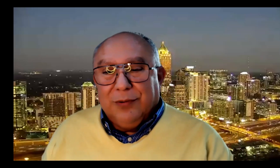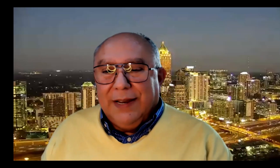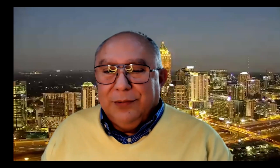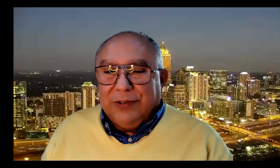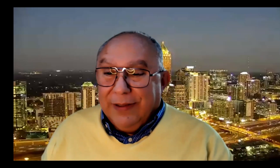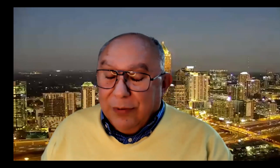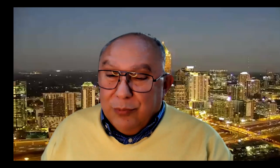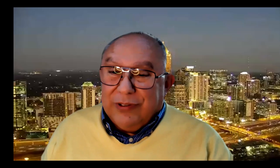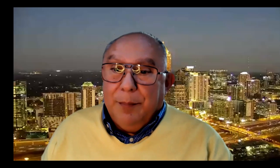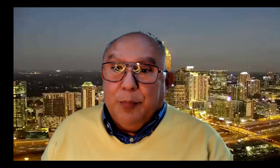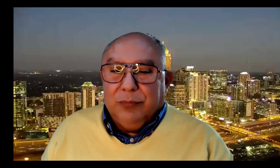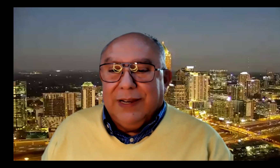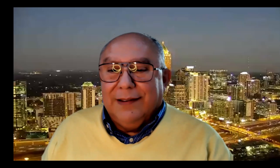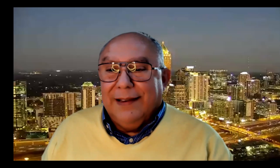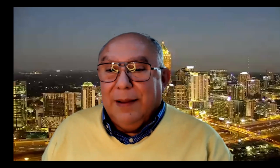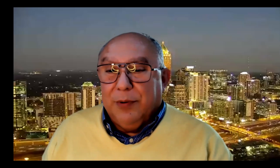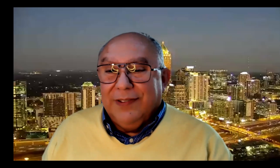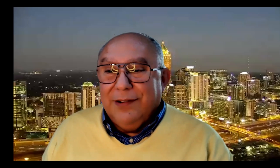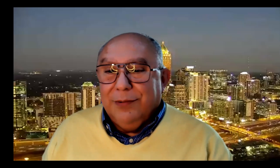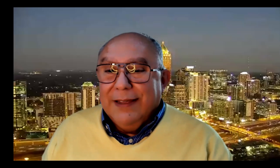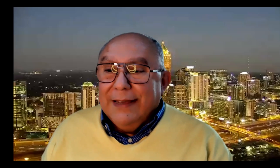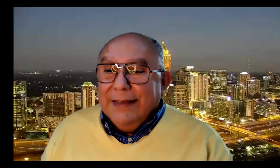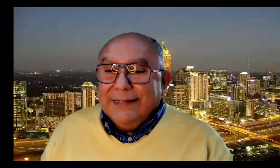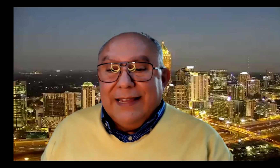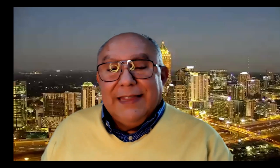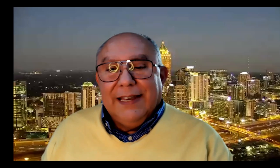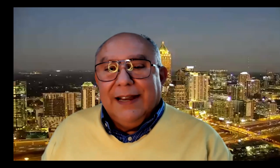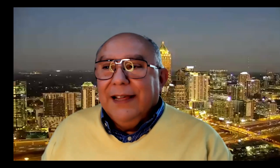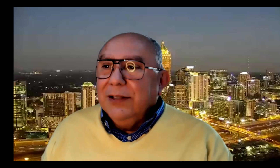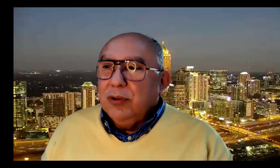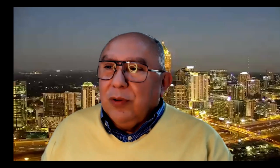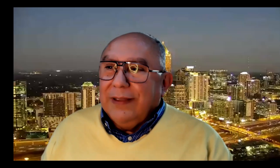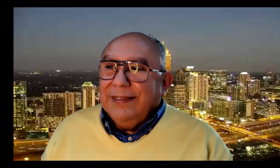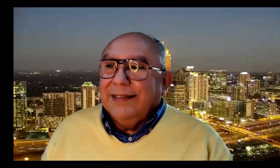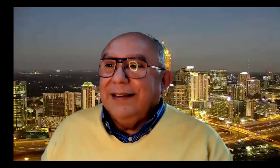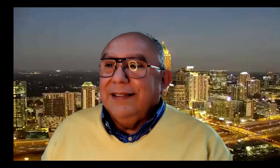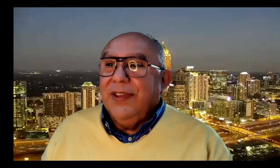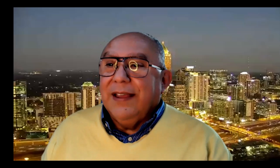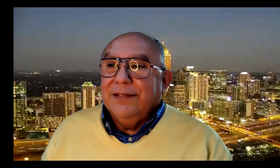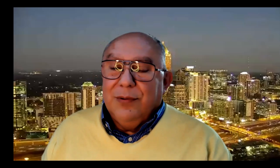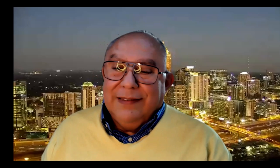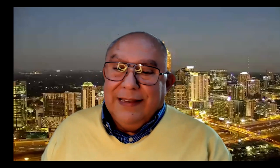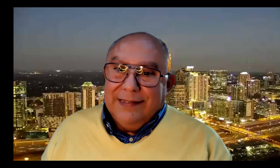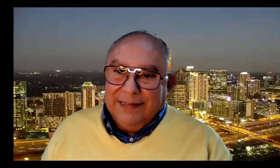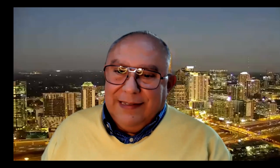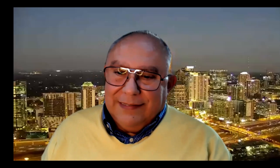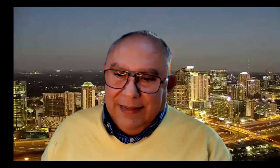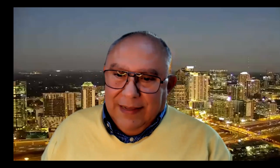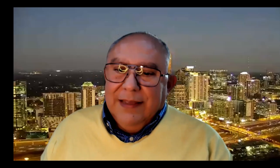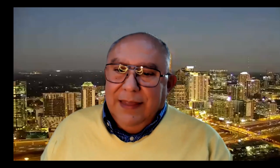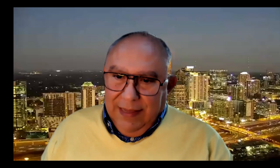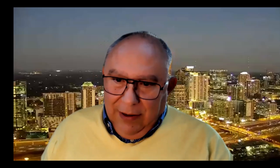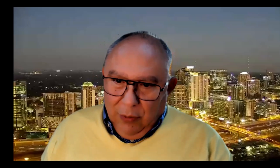hermanos venezolanos, algunos se han puesto a ejercer la profesión sin tener todas esas certificaciones y